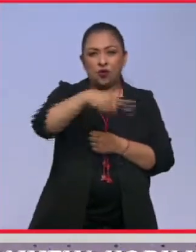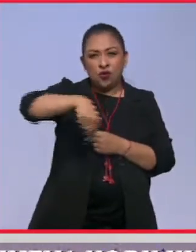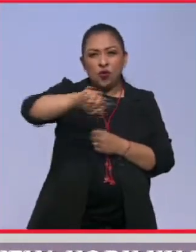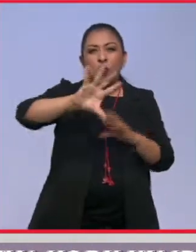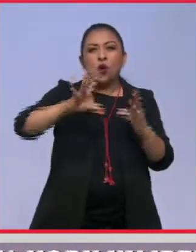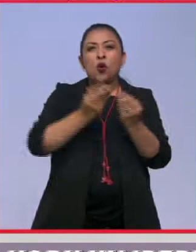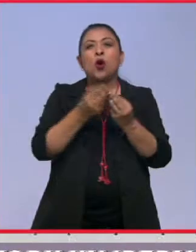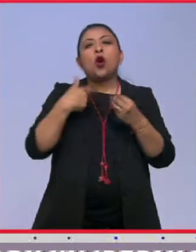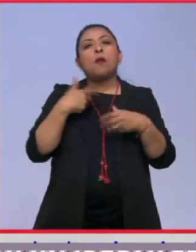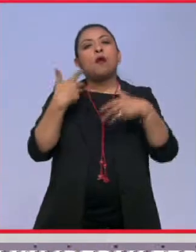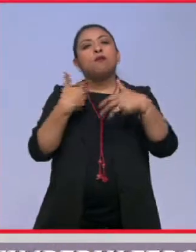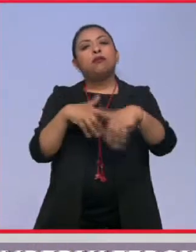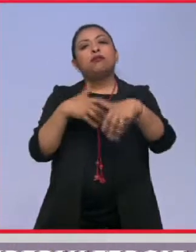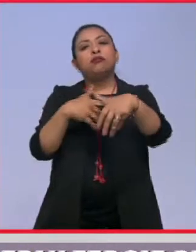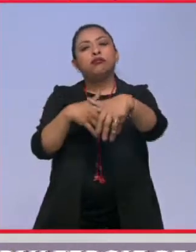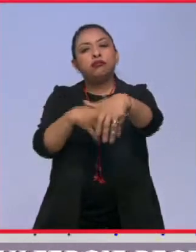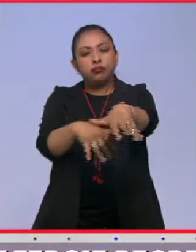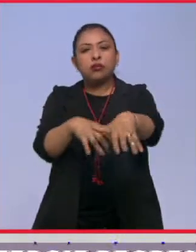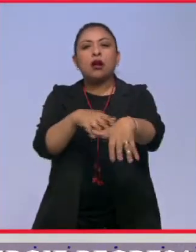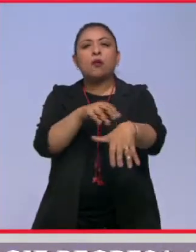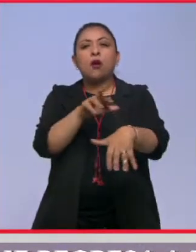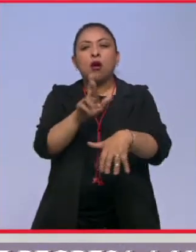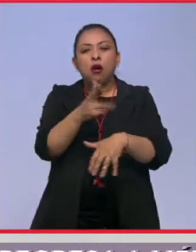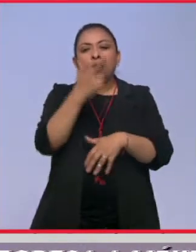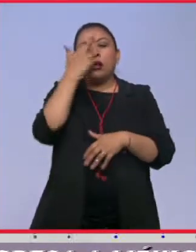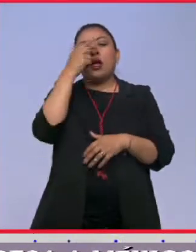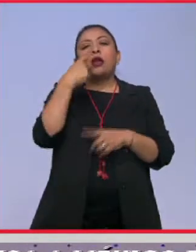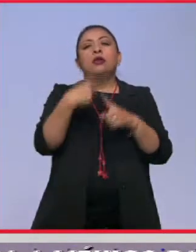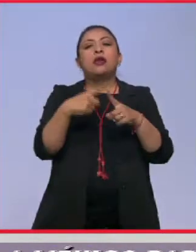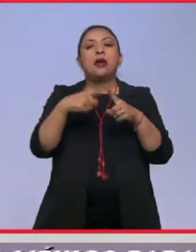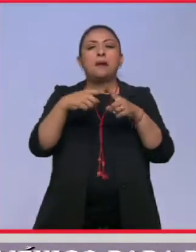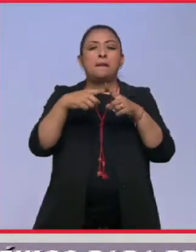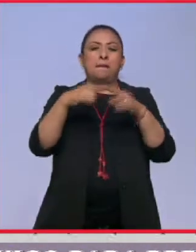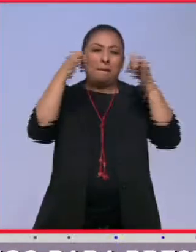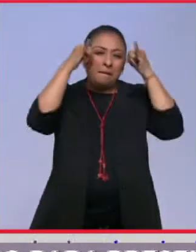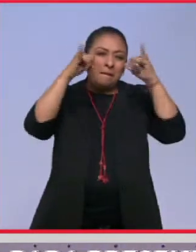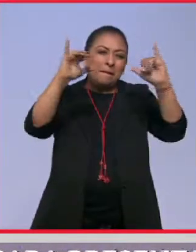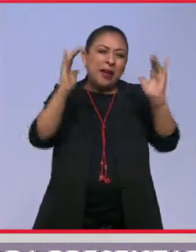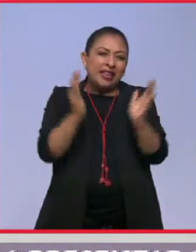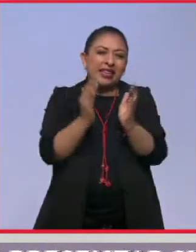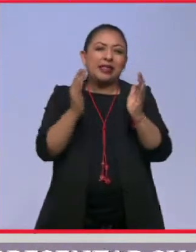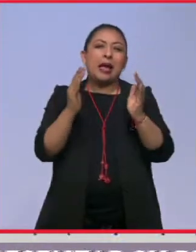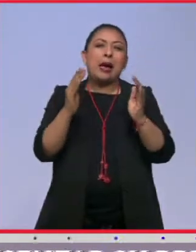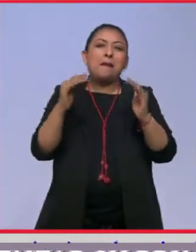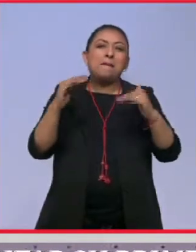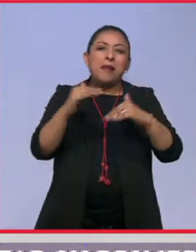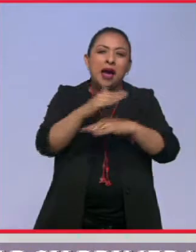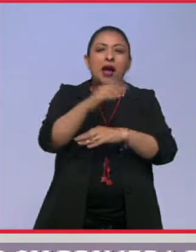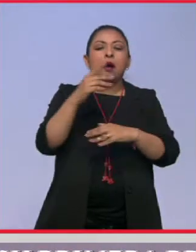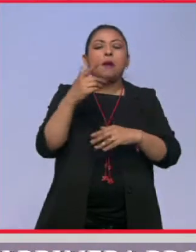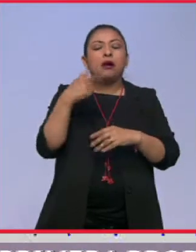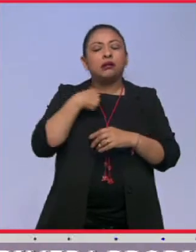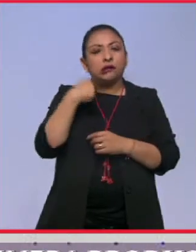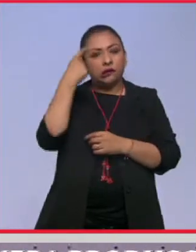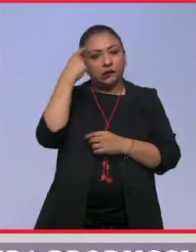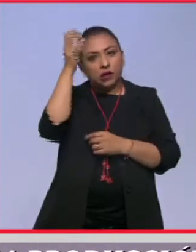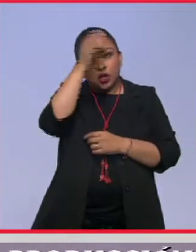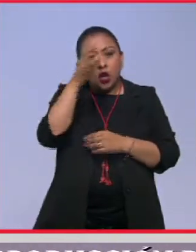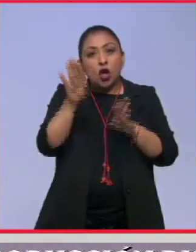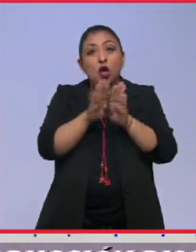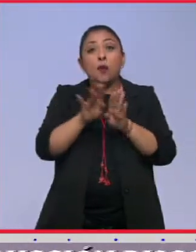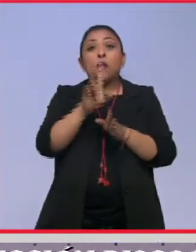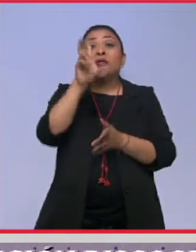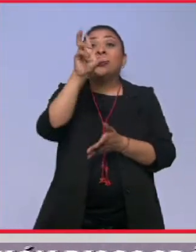de una procesión en honor a la vaquita marina para hacer pues conciencia de cómo esta especie. Solamente